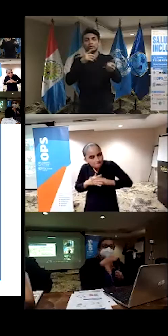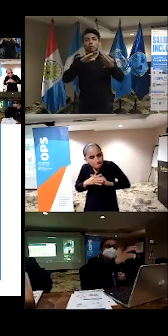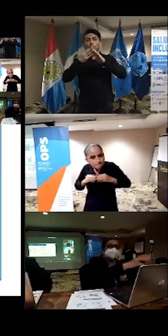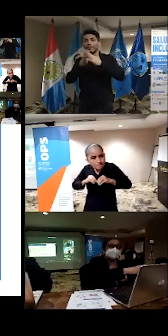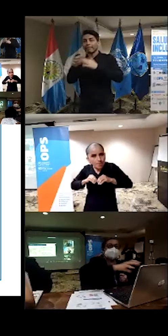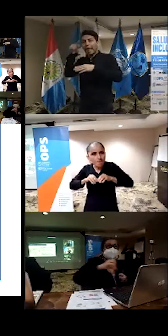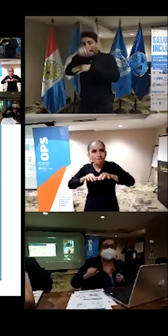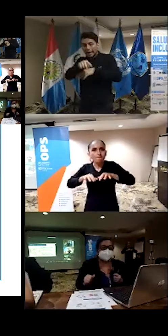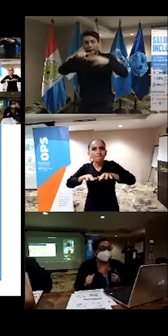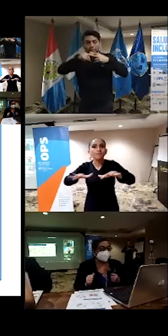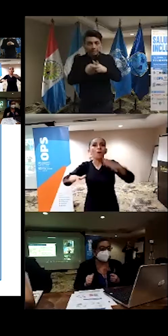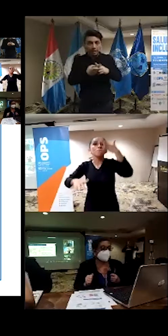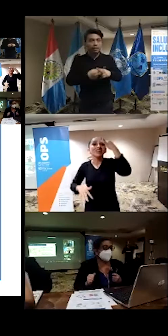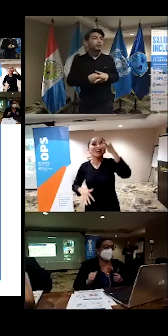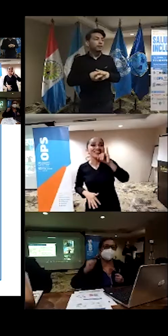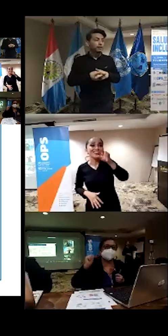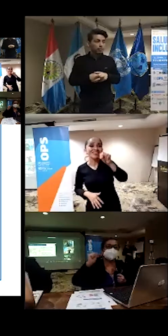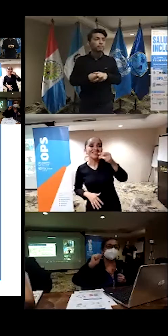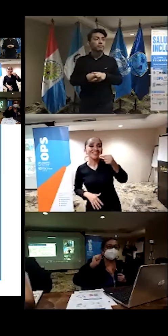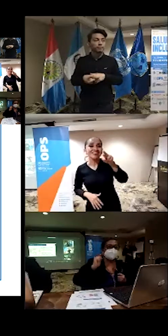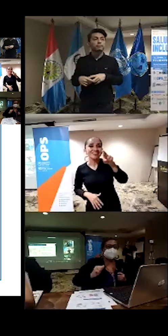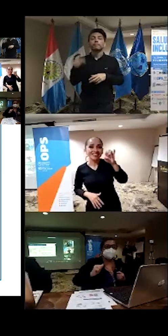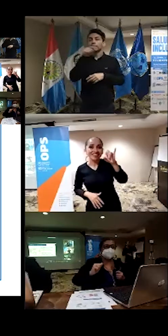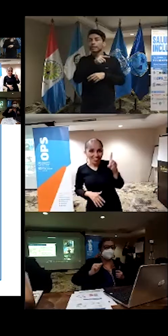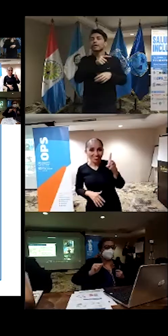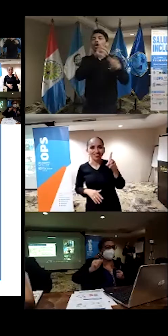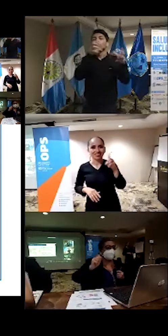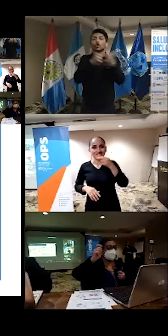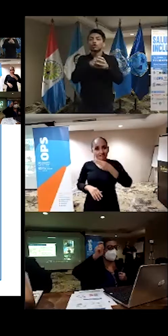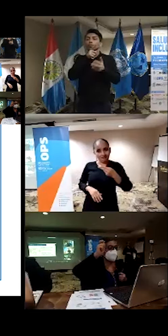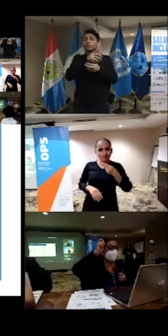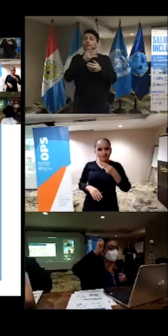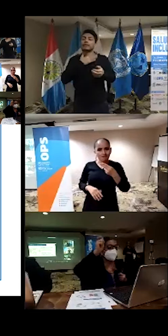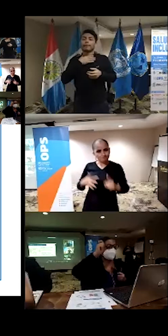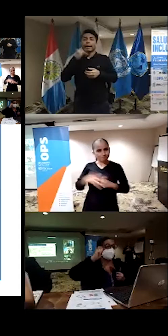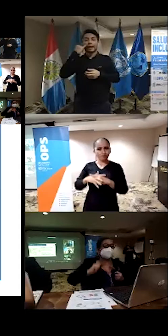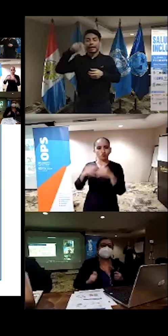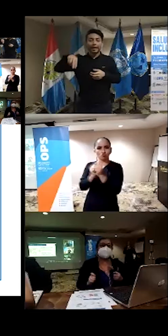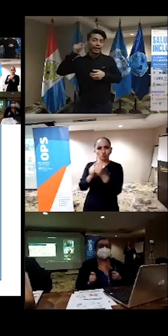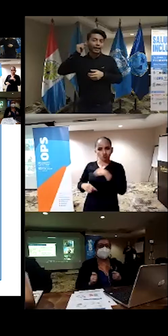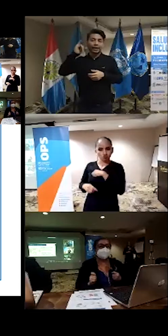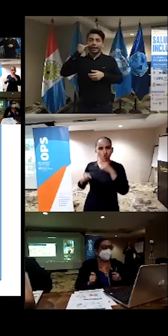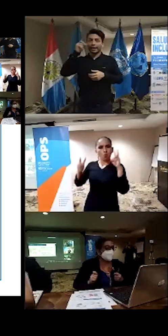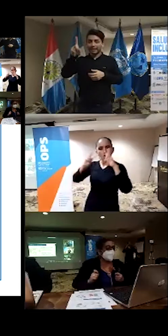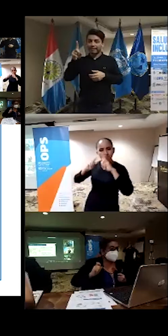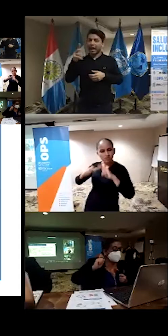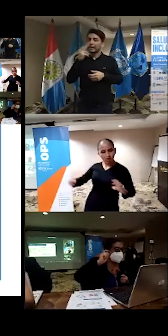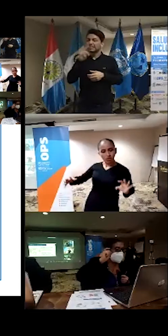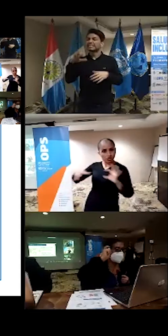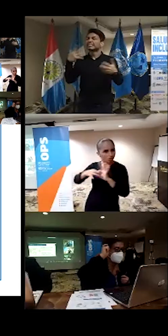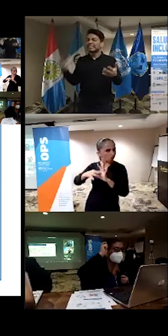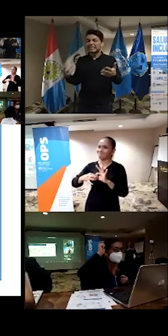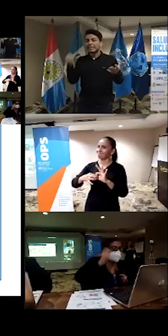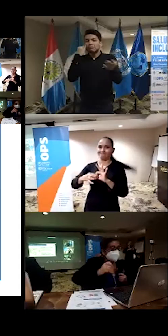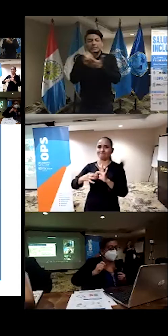Es así como Ingrid H. nace con nosotros, no como una investigación en conjunto, sino